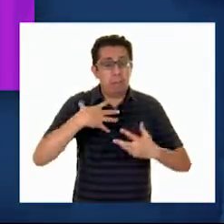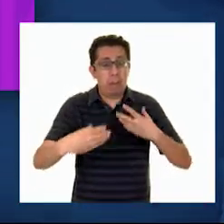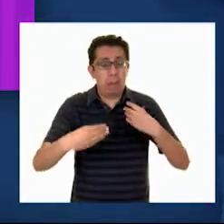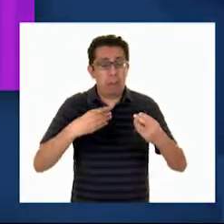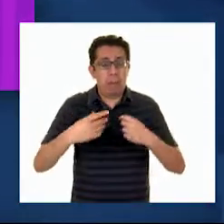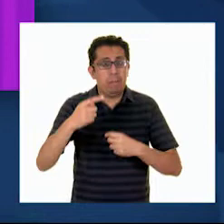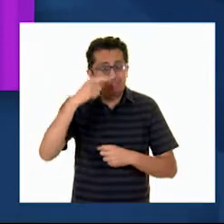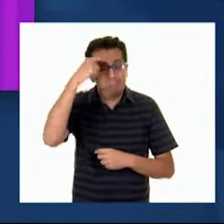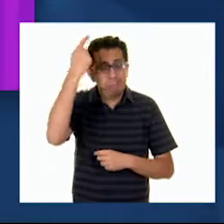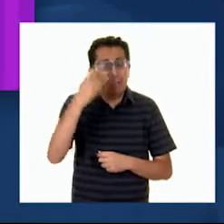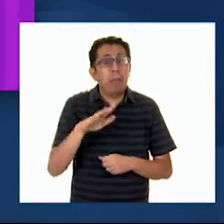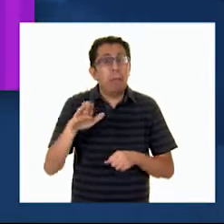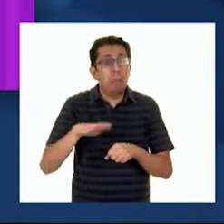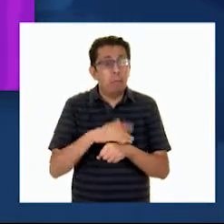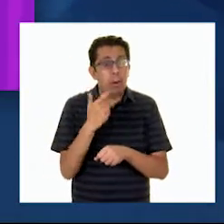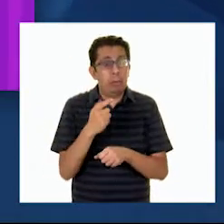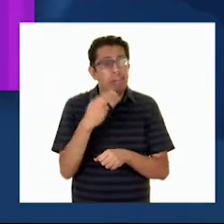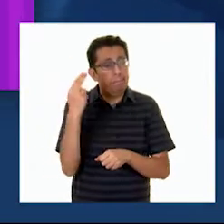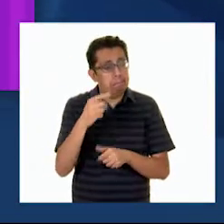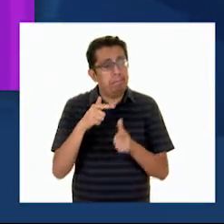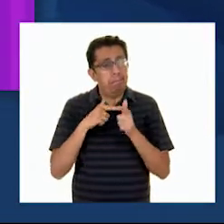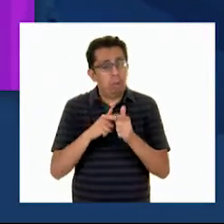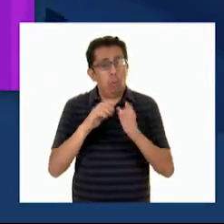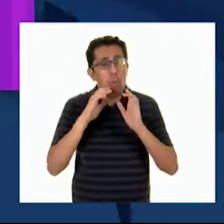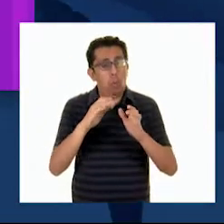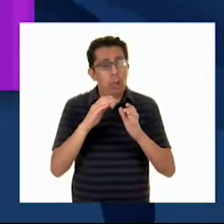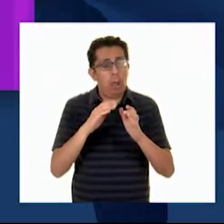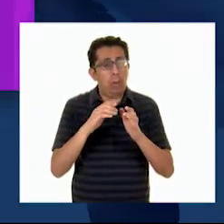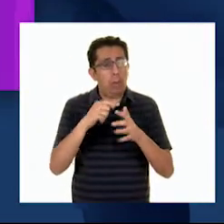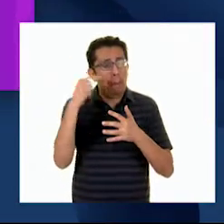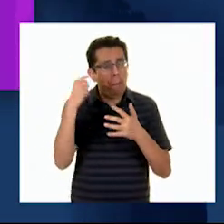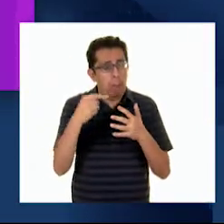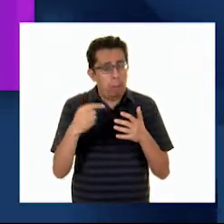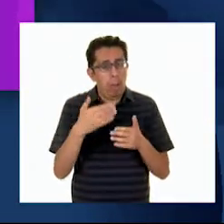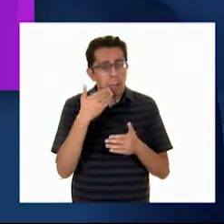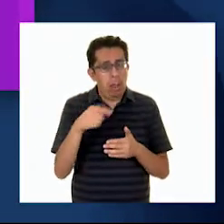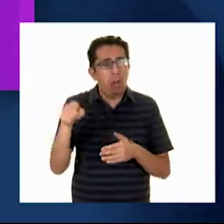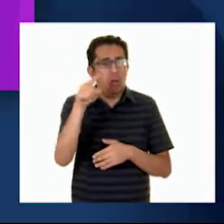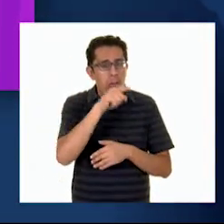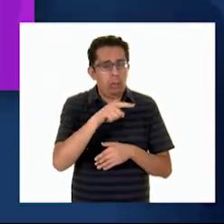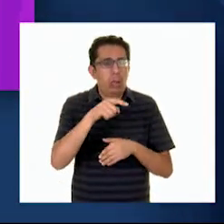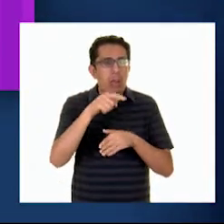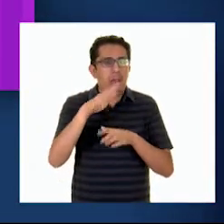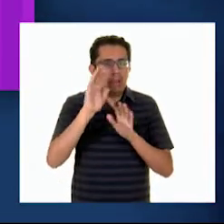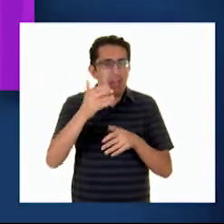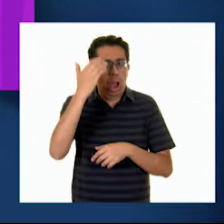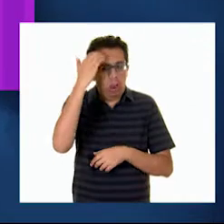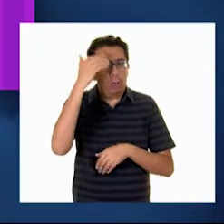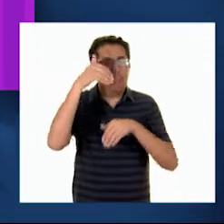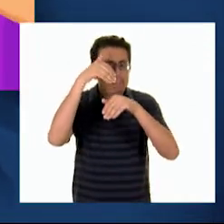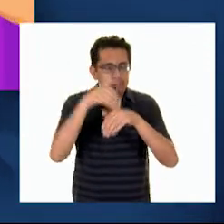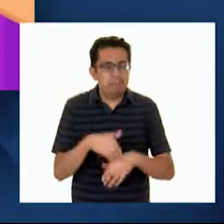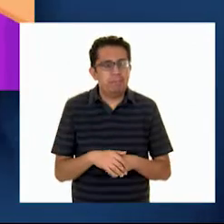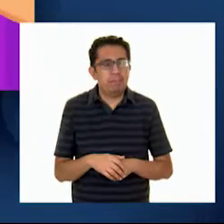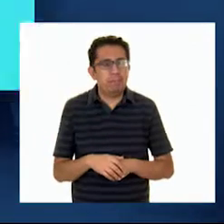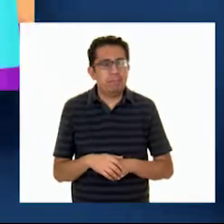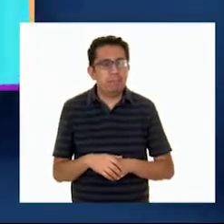personas. Por eso hay que continuar cuidándonos siguiendo las buenas prácticas que ya todos conocemos para evitar contagiarnos.